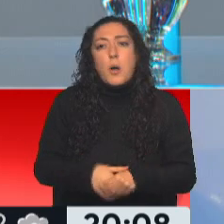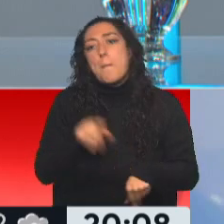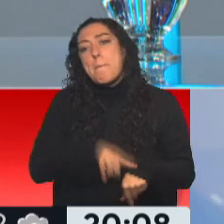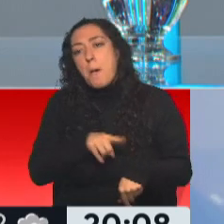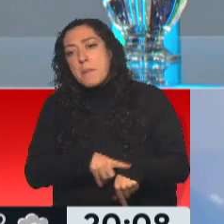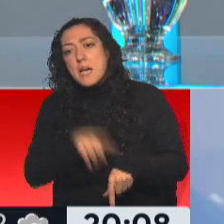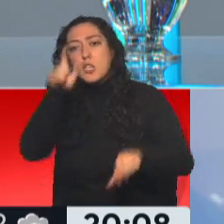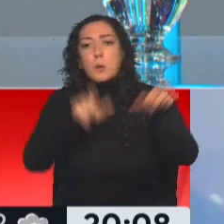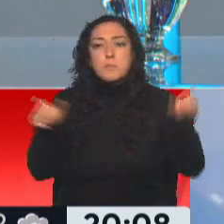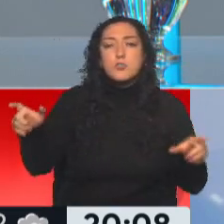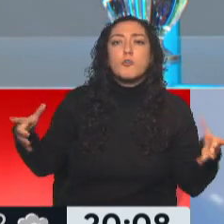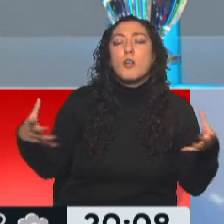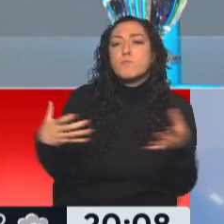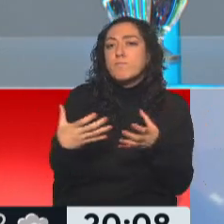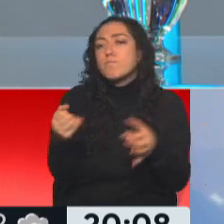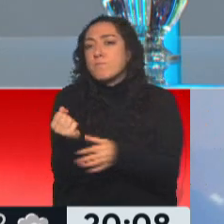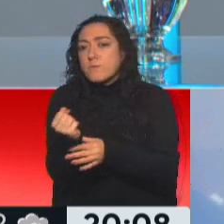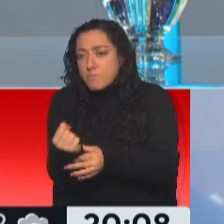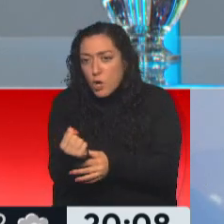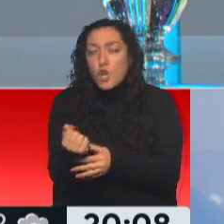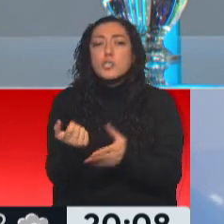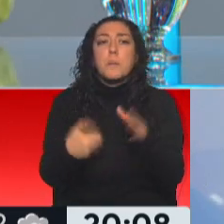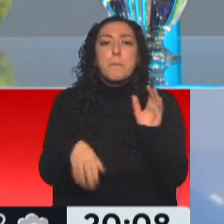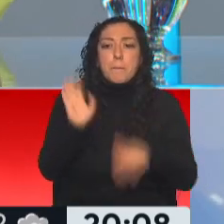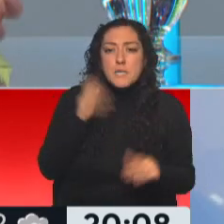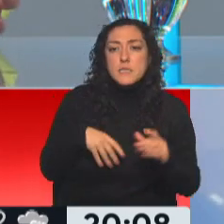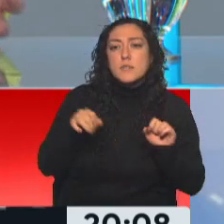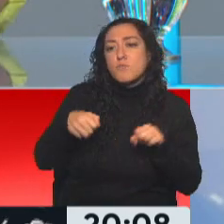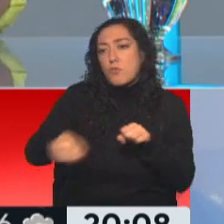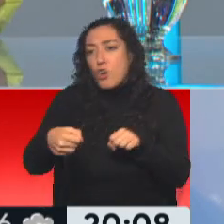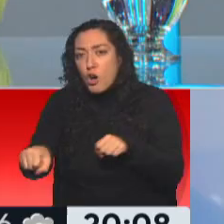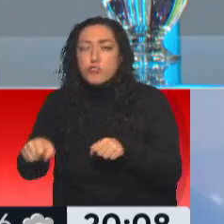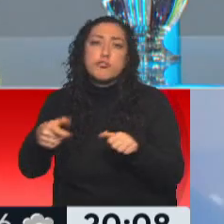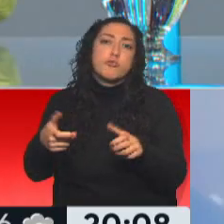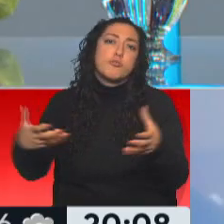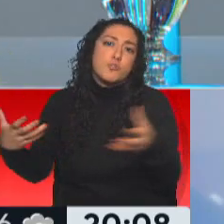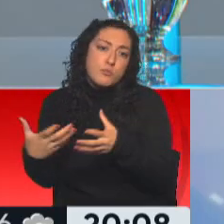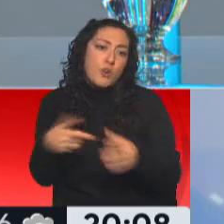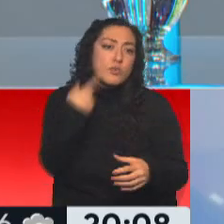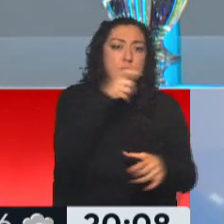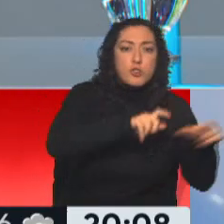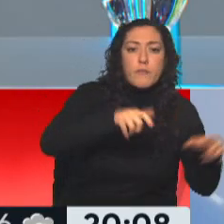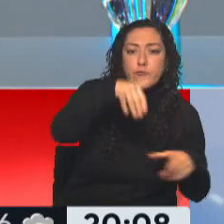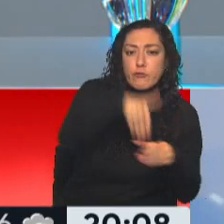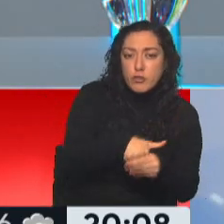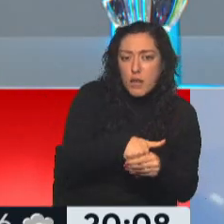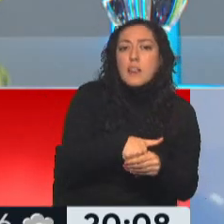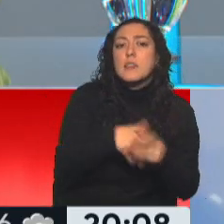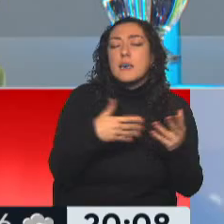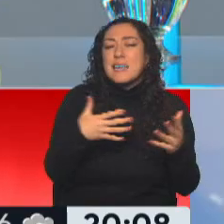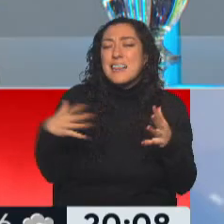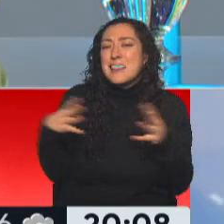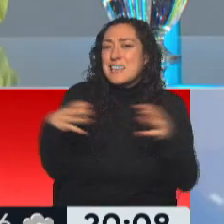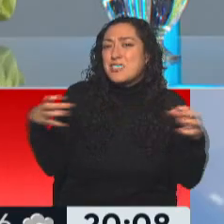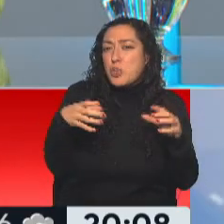con los famosos colectivos, y que son básicamente las caravanas de motos y otros votantes, digamos, algunos momentos de tensión,